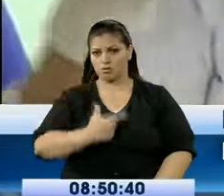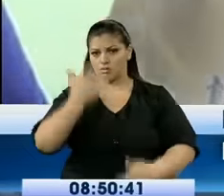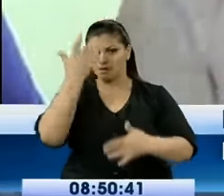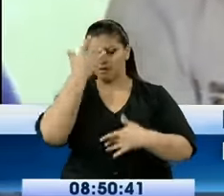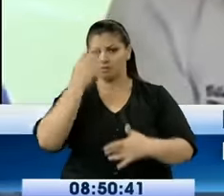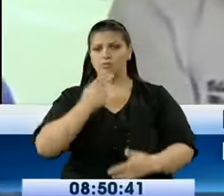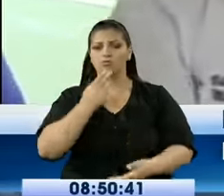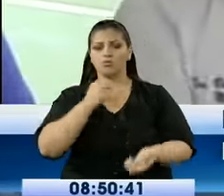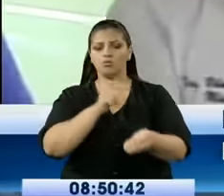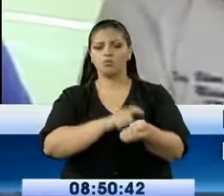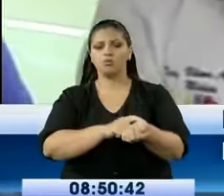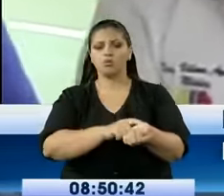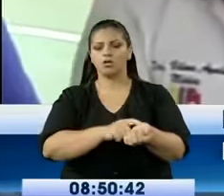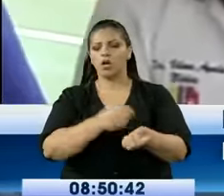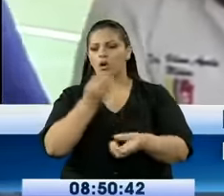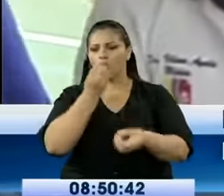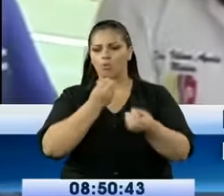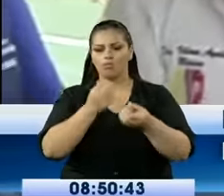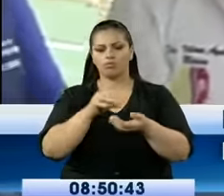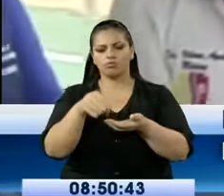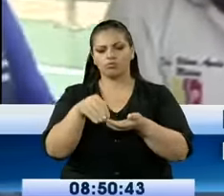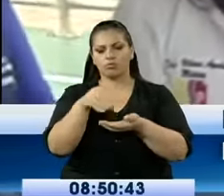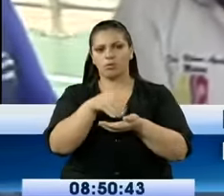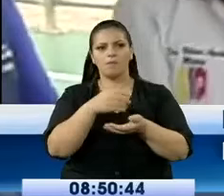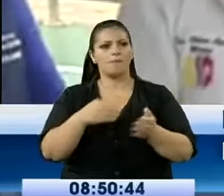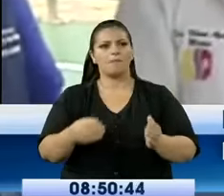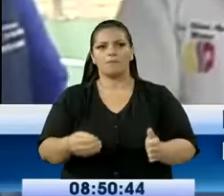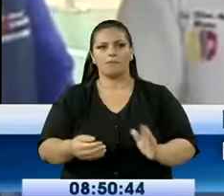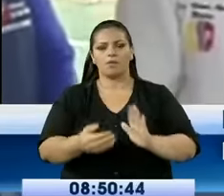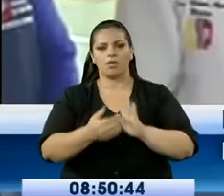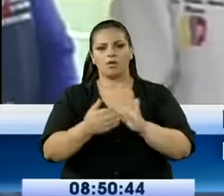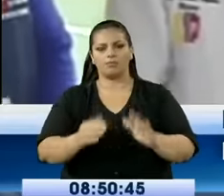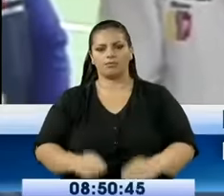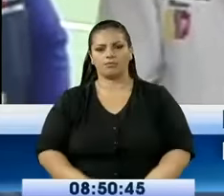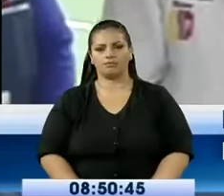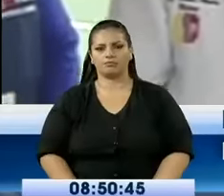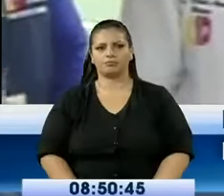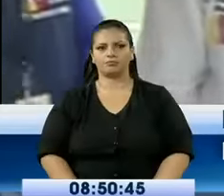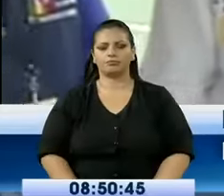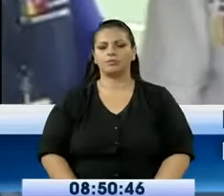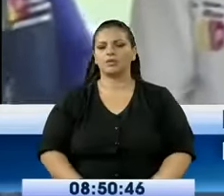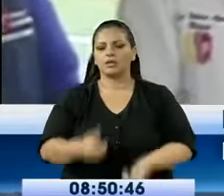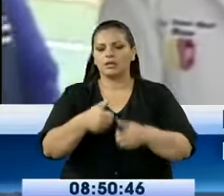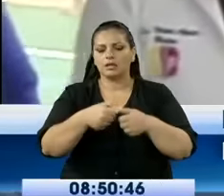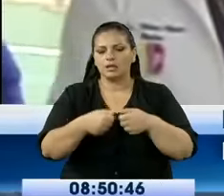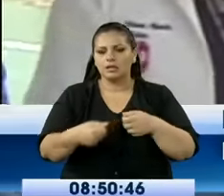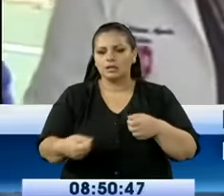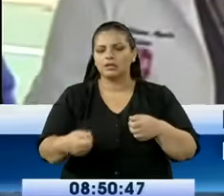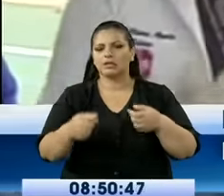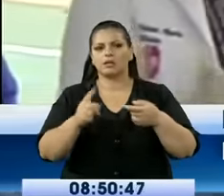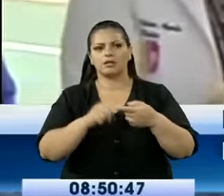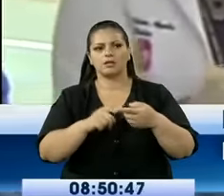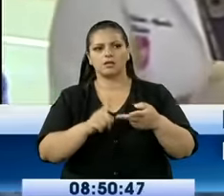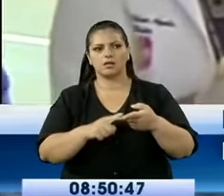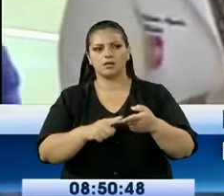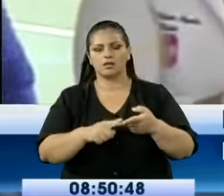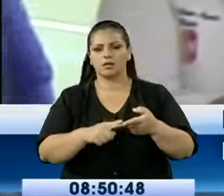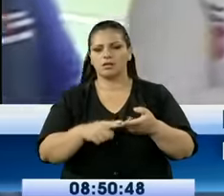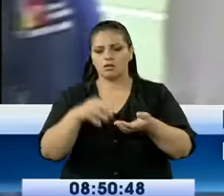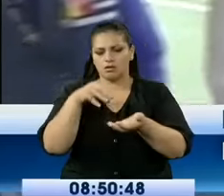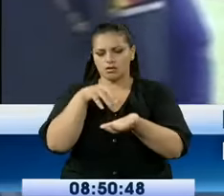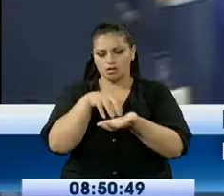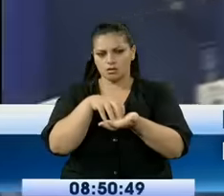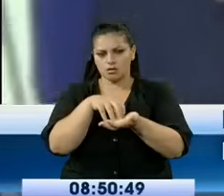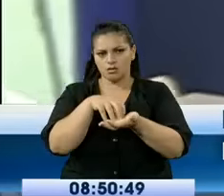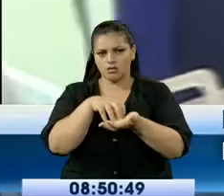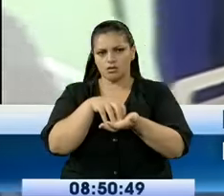techo calórico. Por ejemplo, debo de consumir, por ejemplo, una taza, un ratito. ¿Debo poner una taza de granos, una taza de arroz? No, medidas. Medidas.